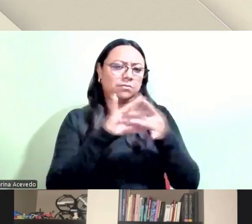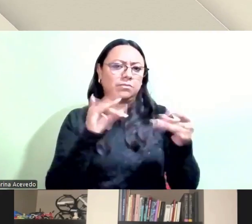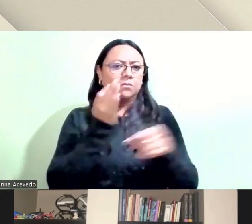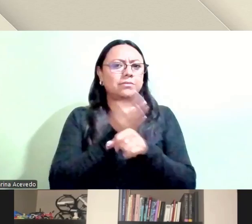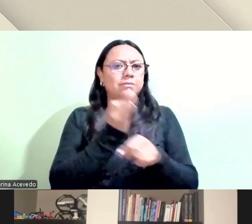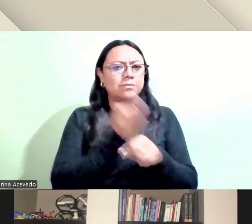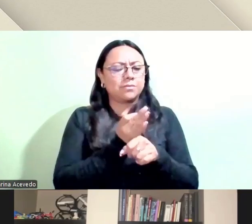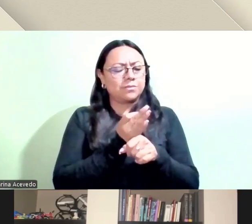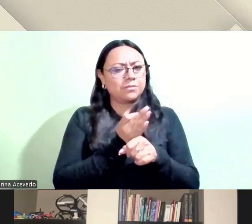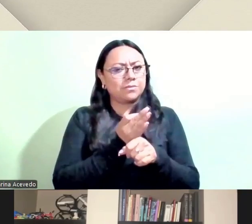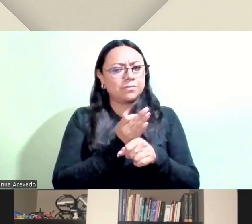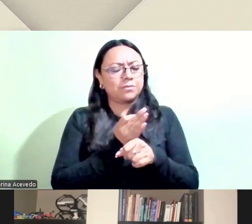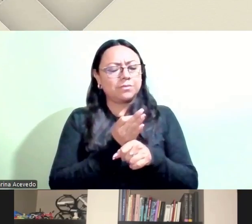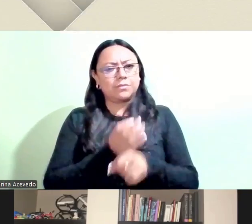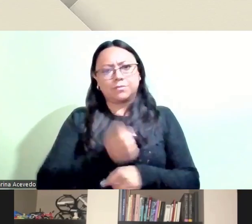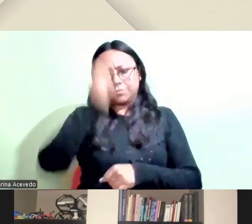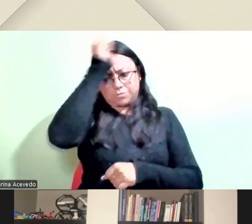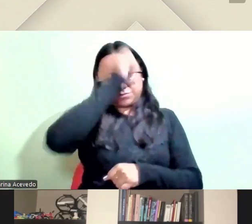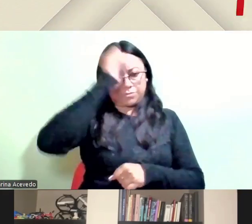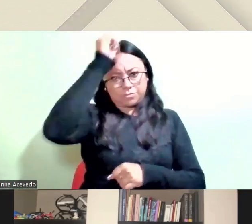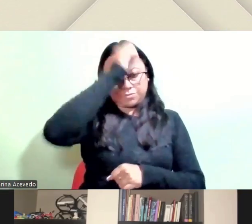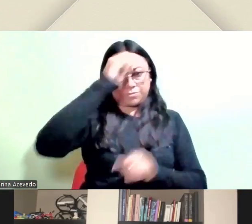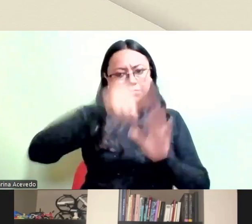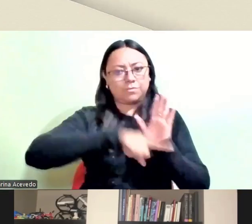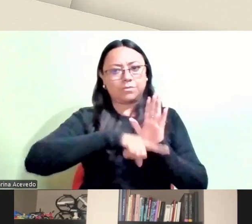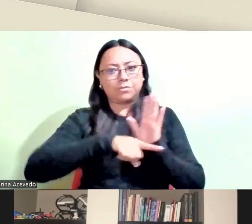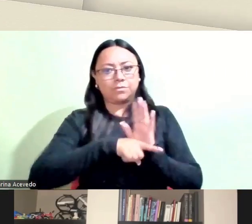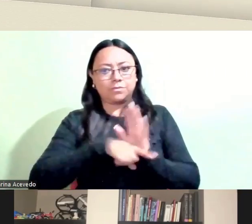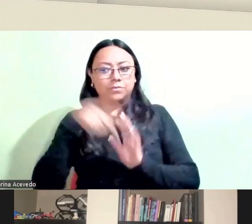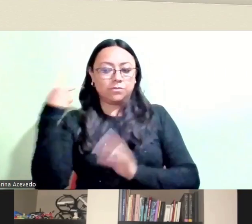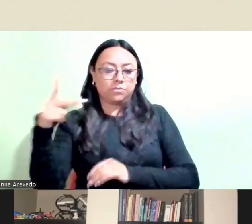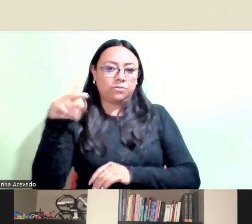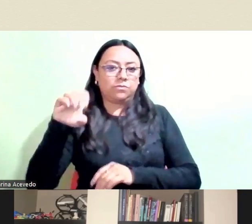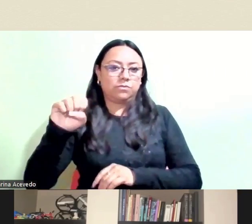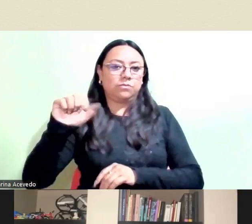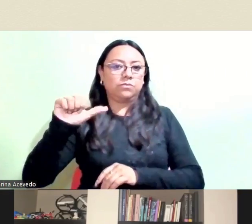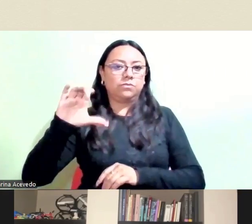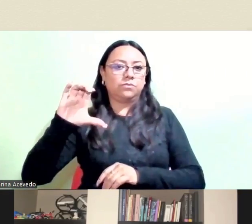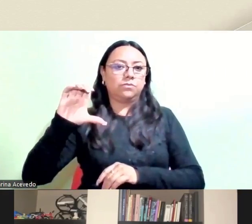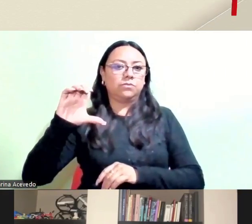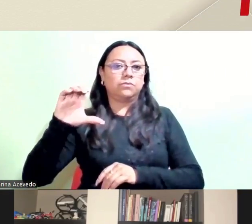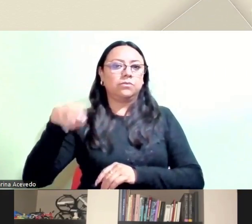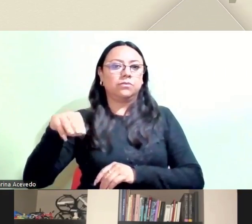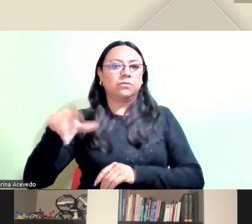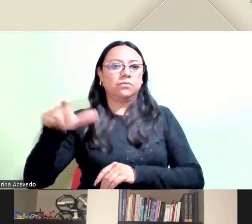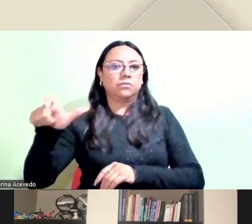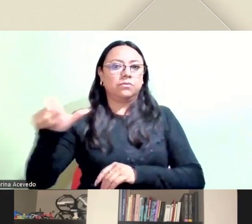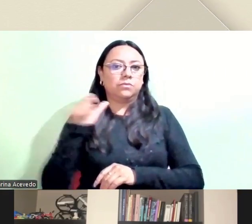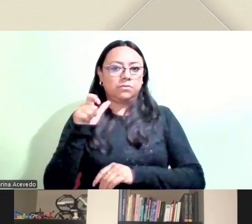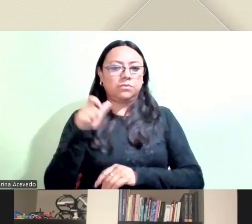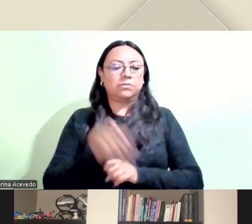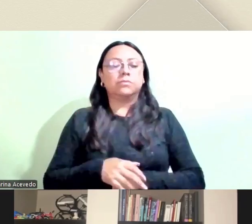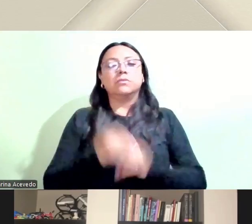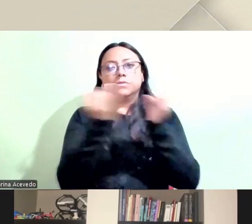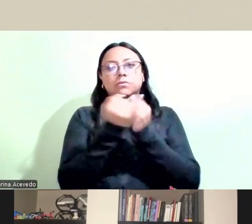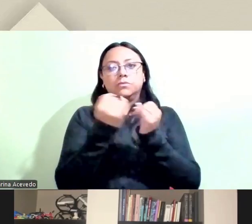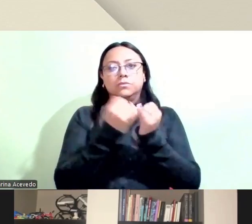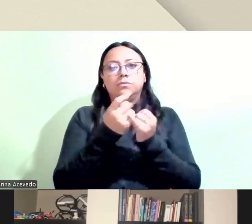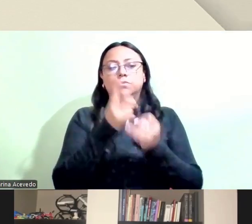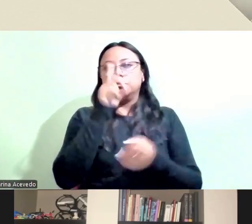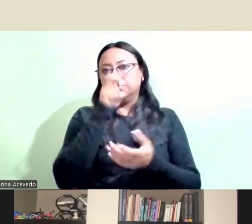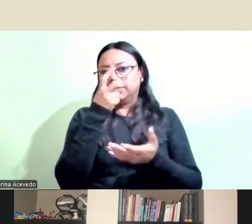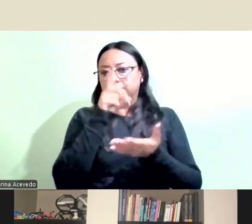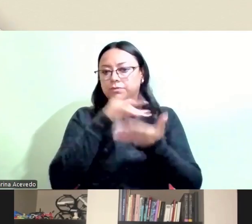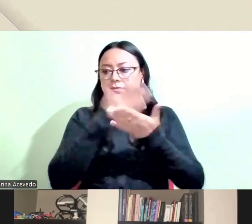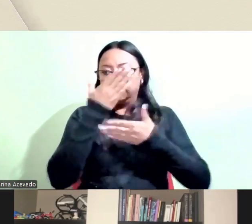se considere ni la opinión negativa de SACMEX, ni por qué no se encuentra en el dictamen incluida la opinión